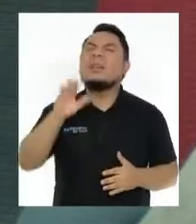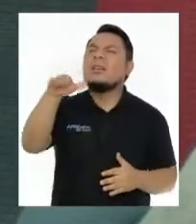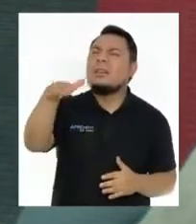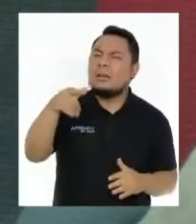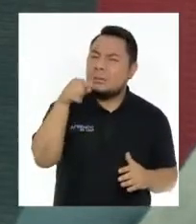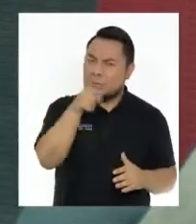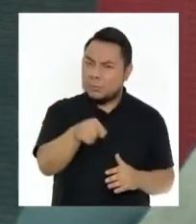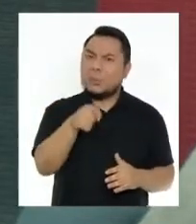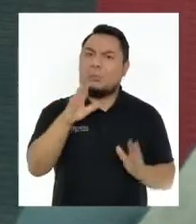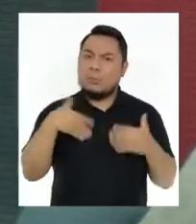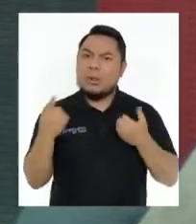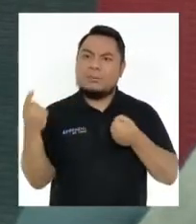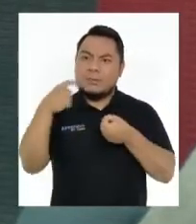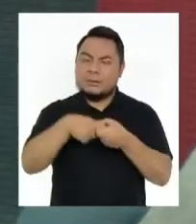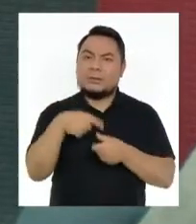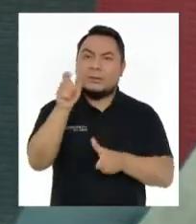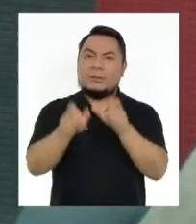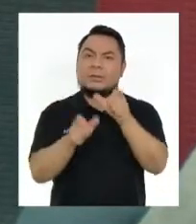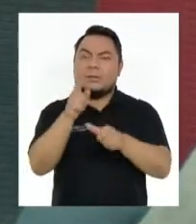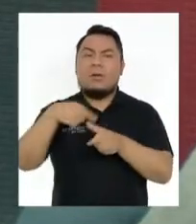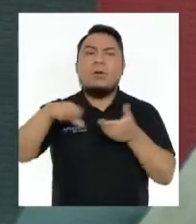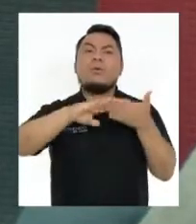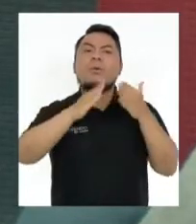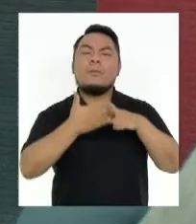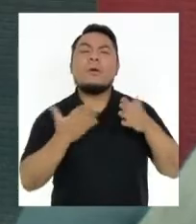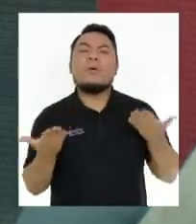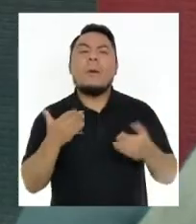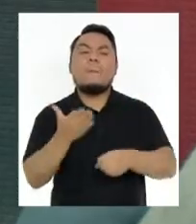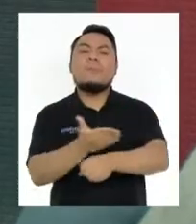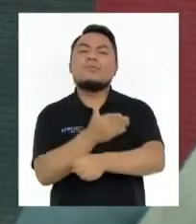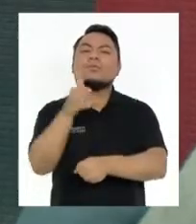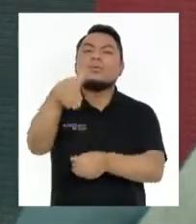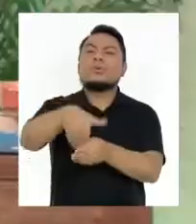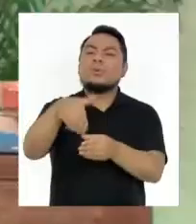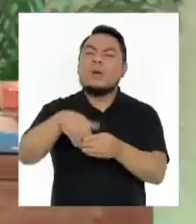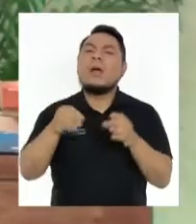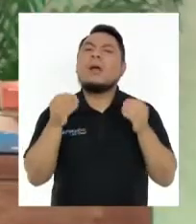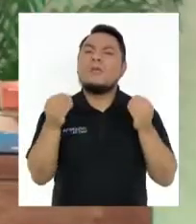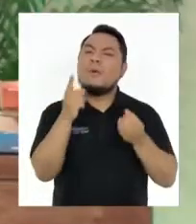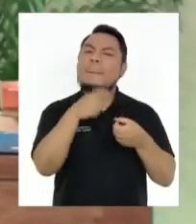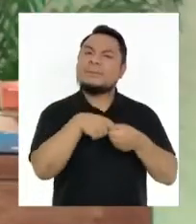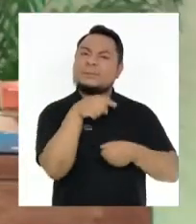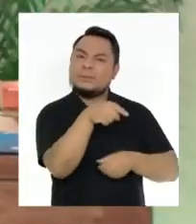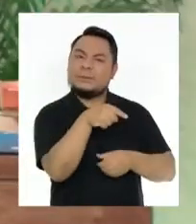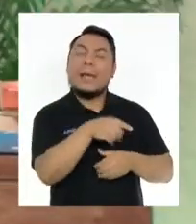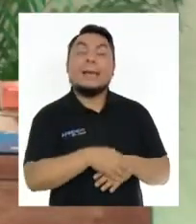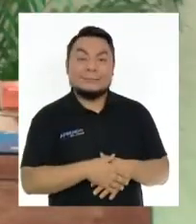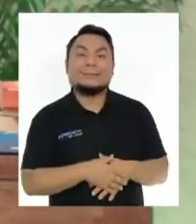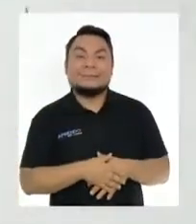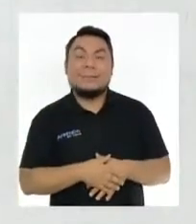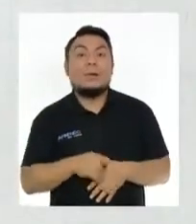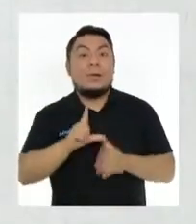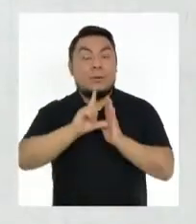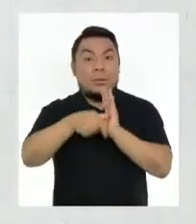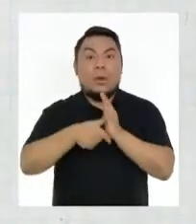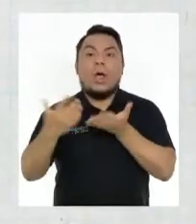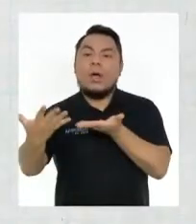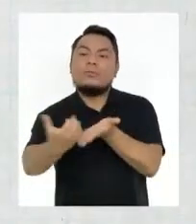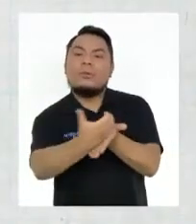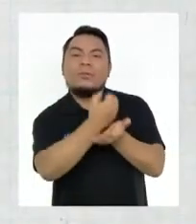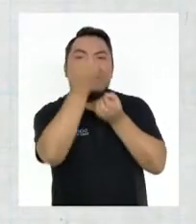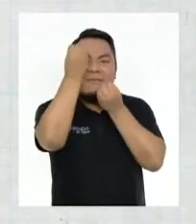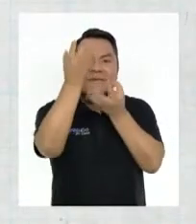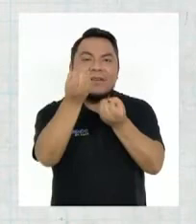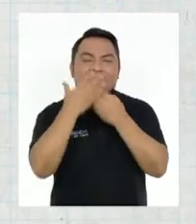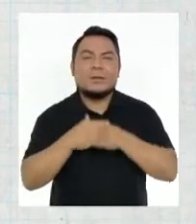¿Cómo es la participación de los miembros de la comunidad en un proceso electoral? Luego viene la recolección de los datos,